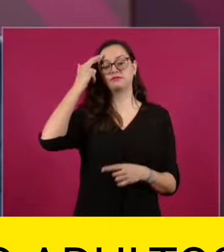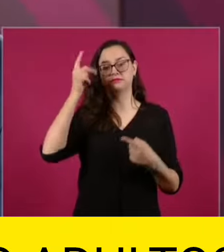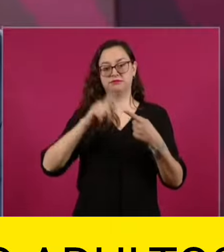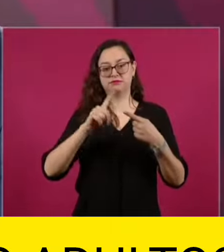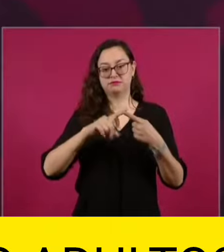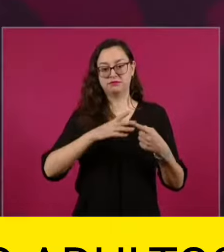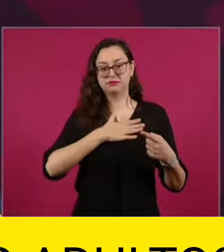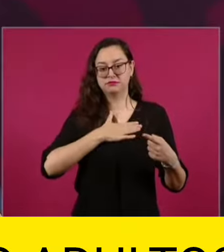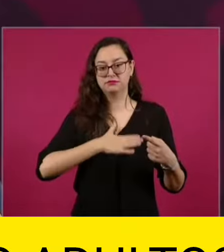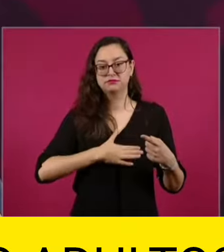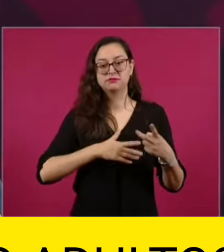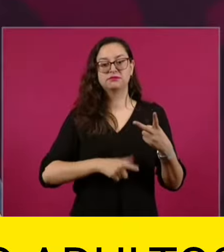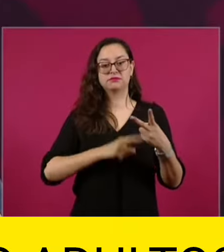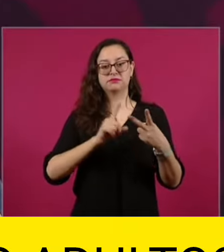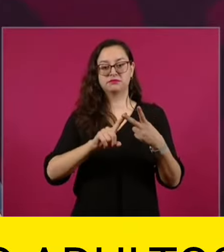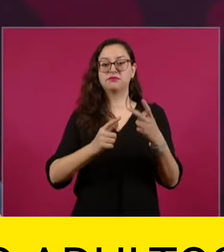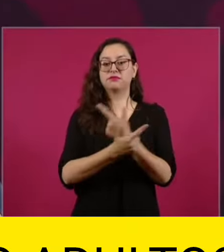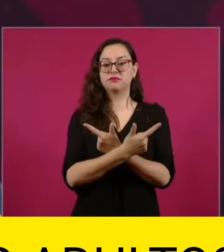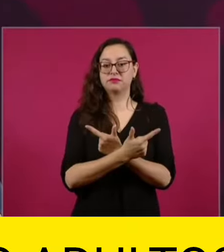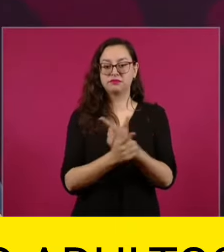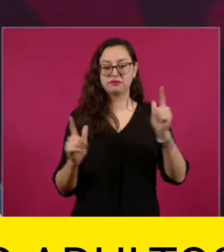la libertad,